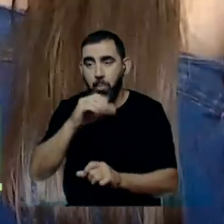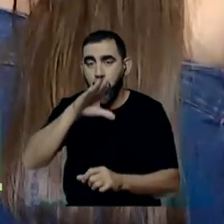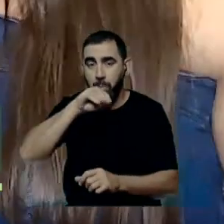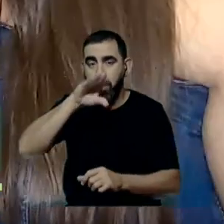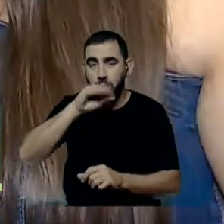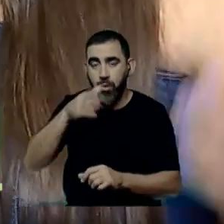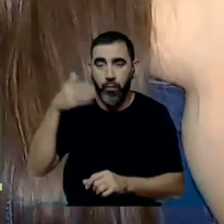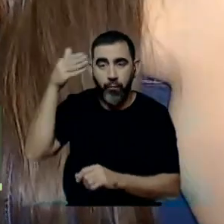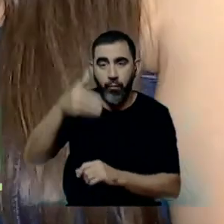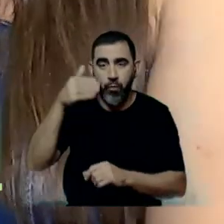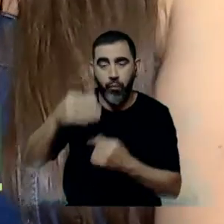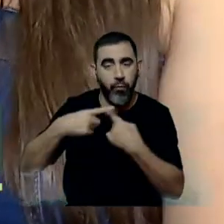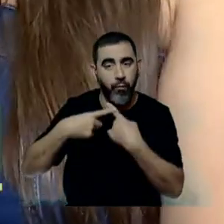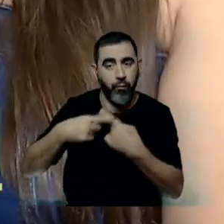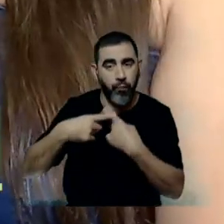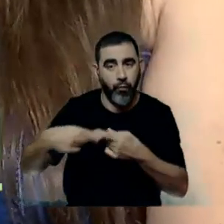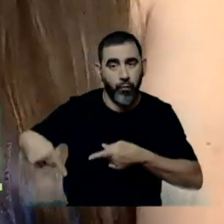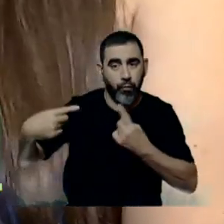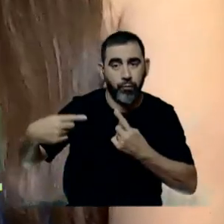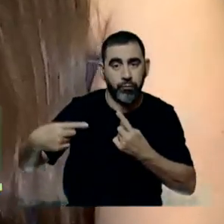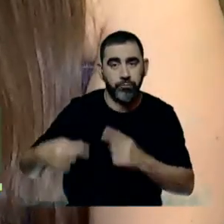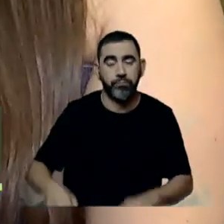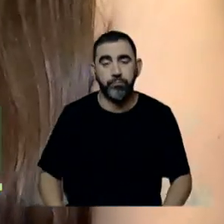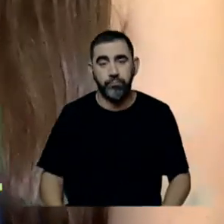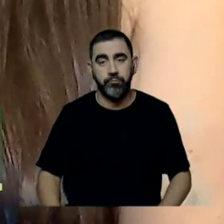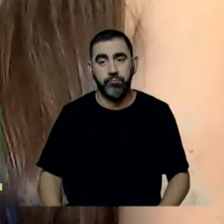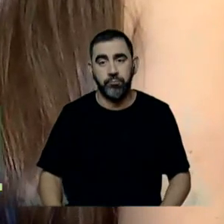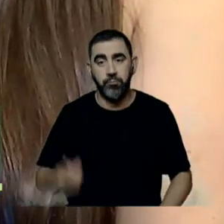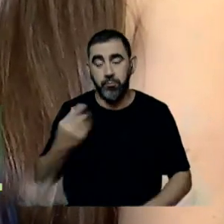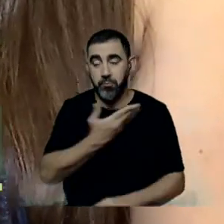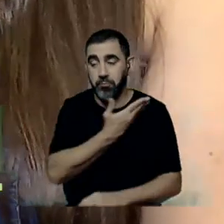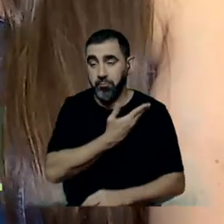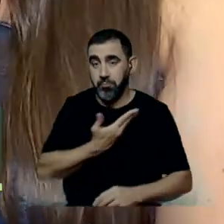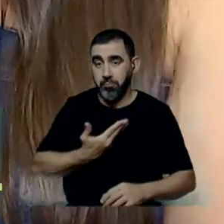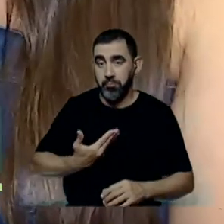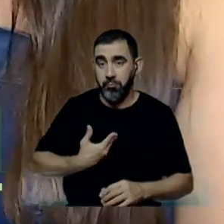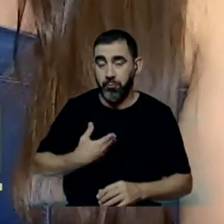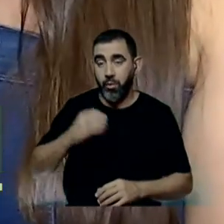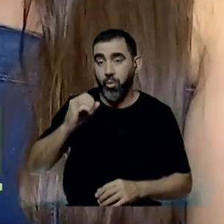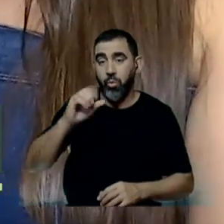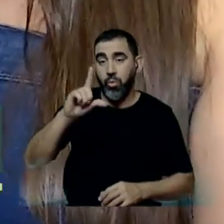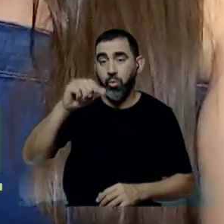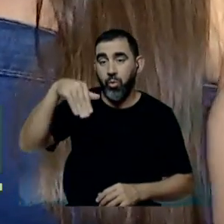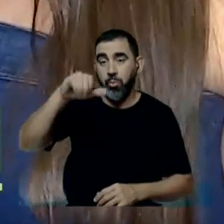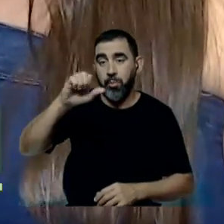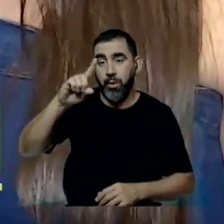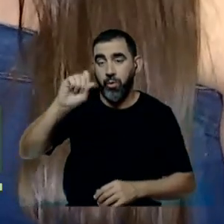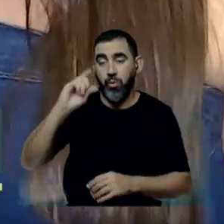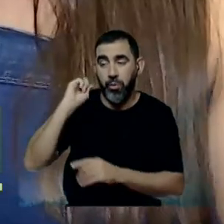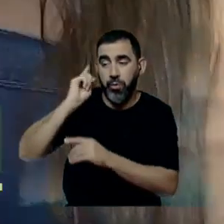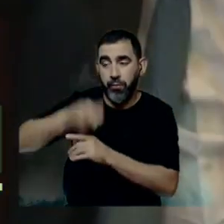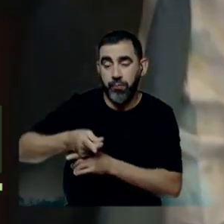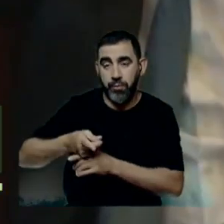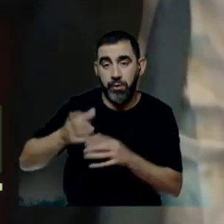poder participar del debate, y discrecionalmente la presidencia de Olmedo definió, a pesar de que